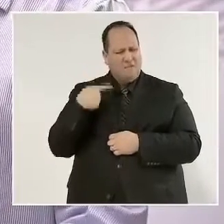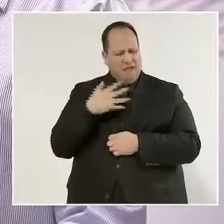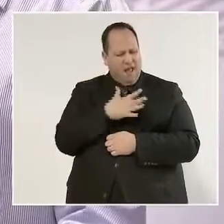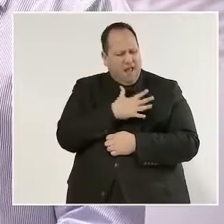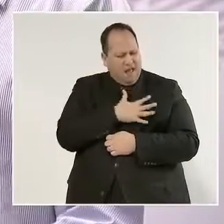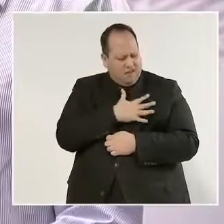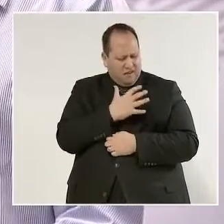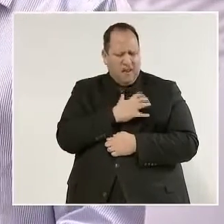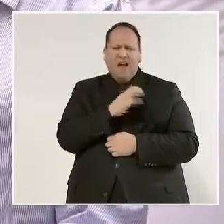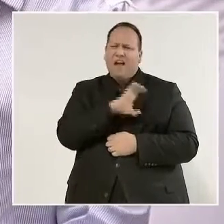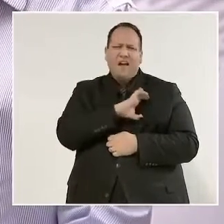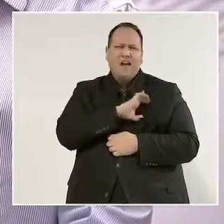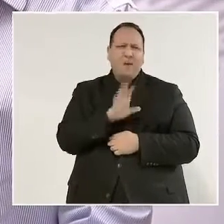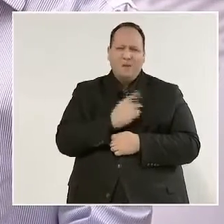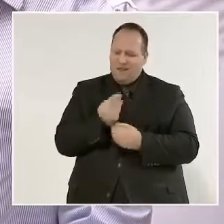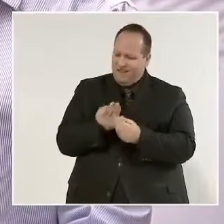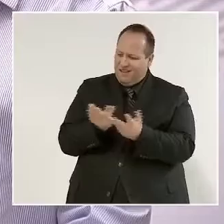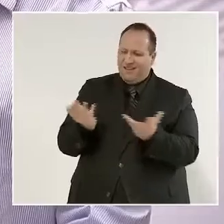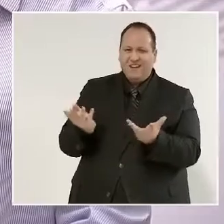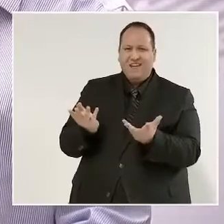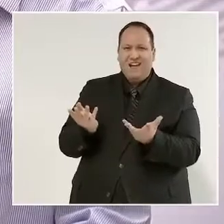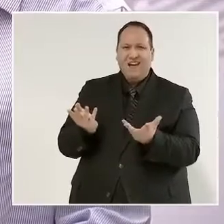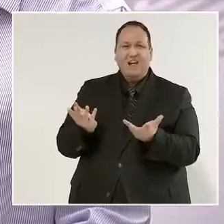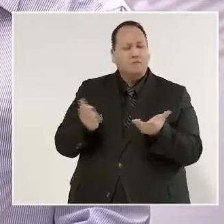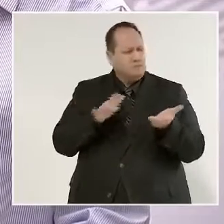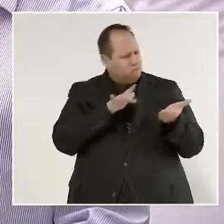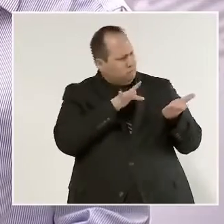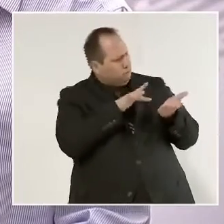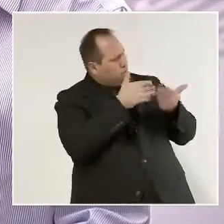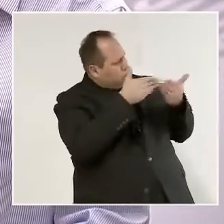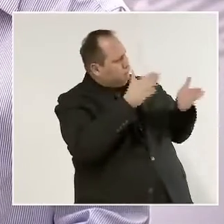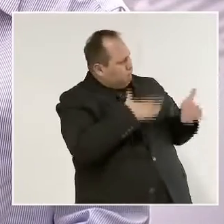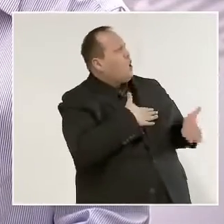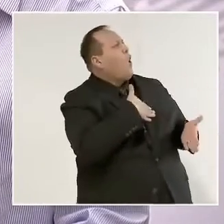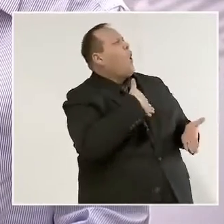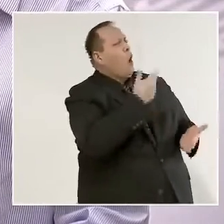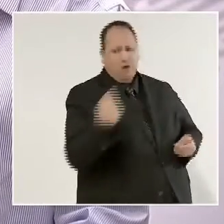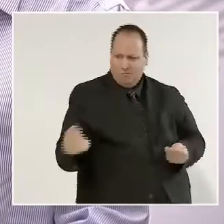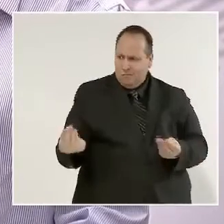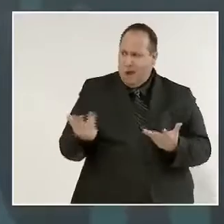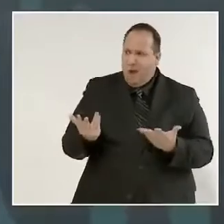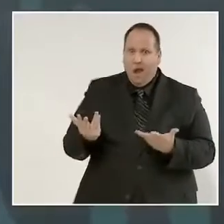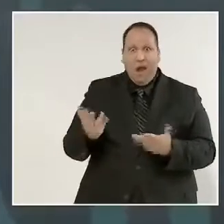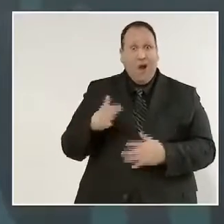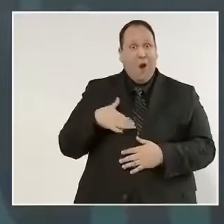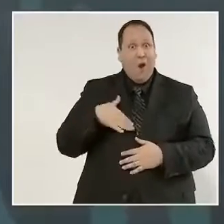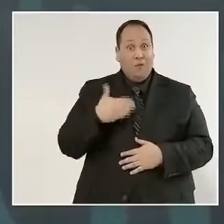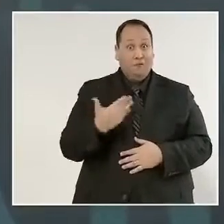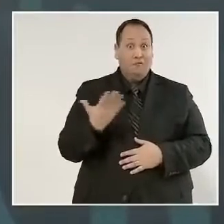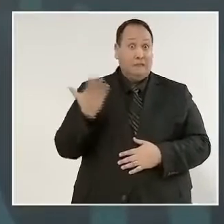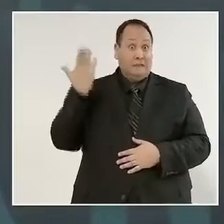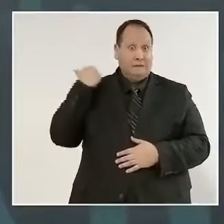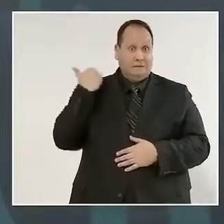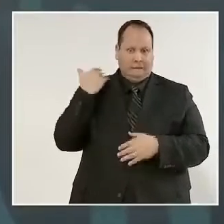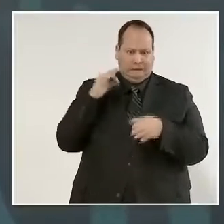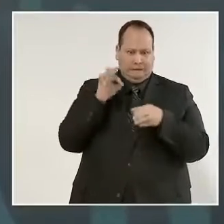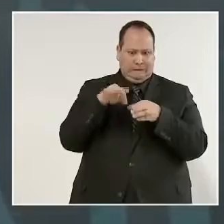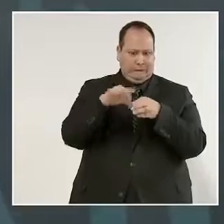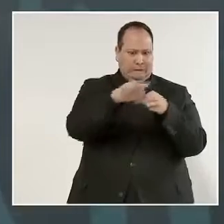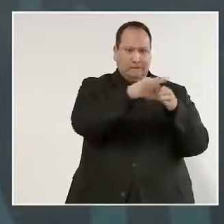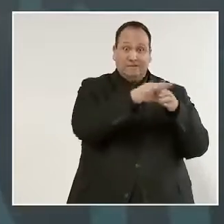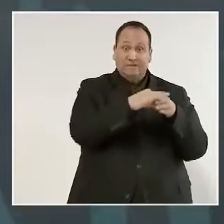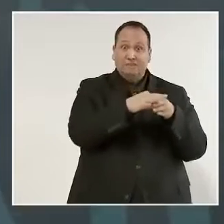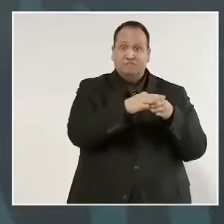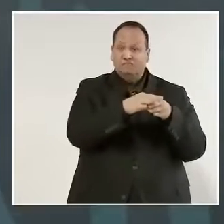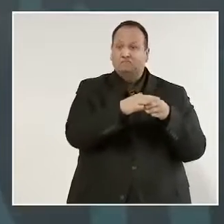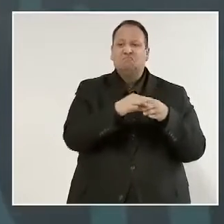Porque este pueblo nos dio su apoyo, nos dio su confianza. Acaban de pasar las elecciones